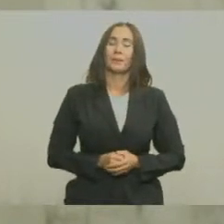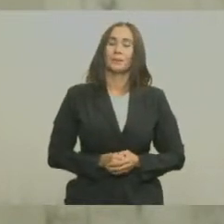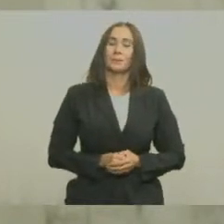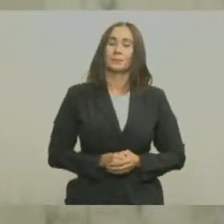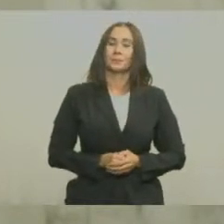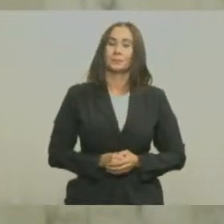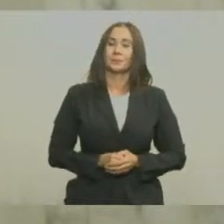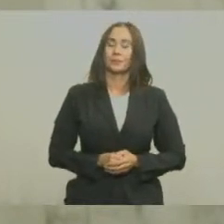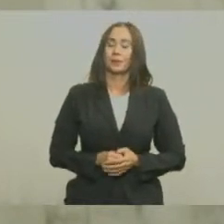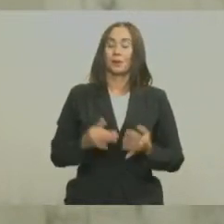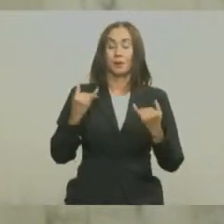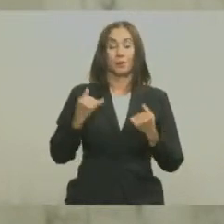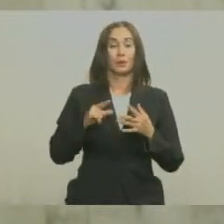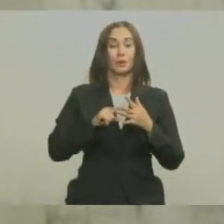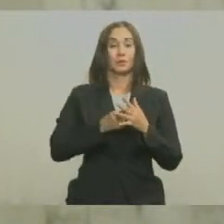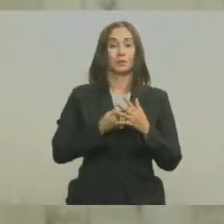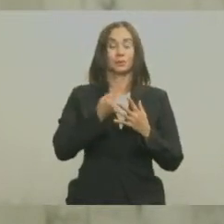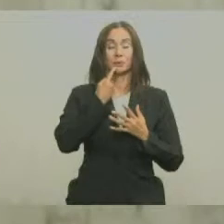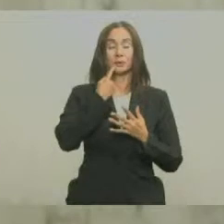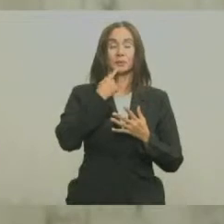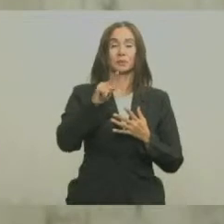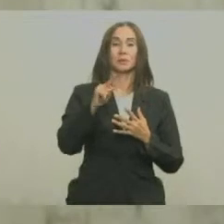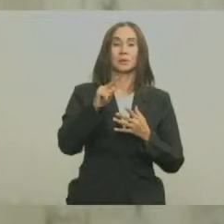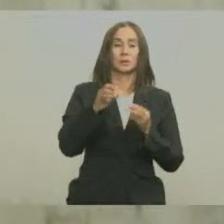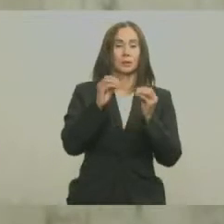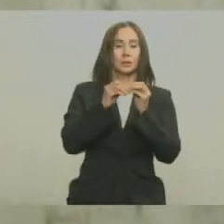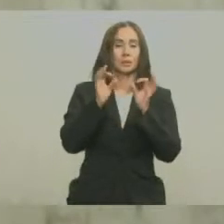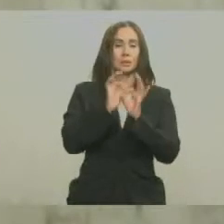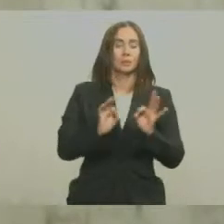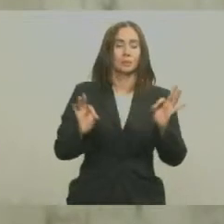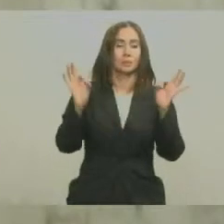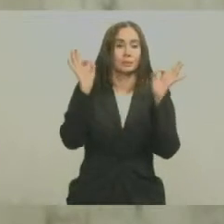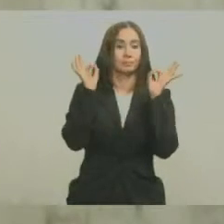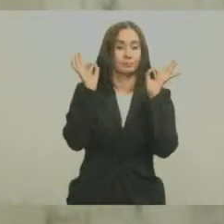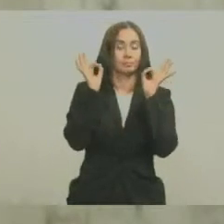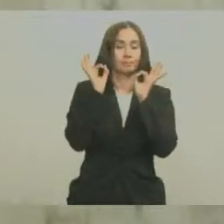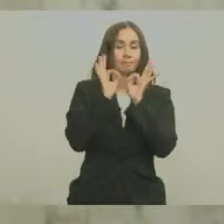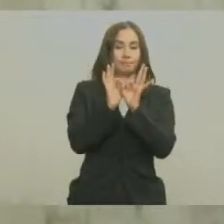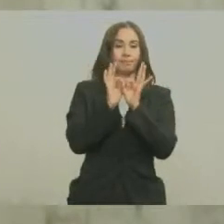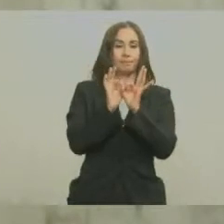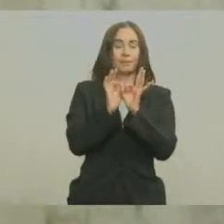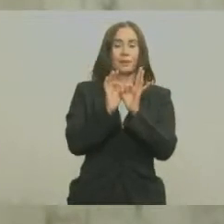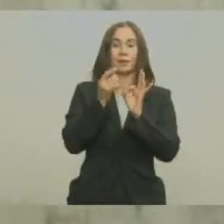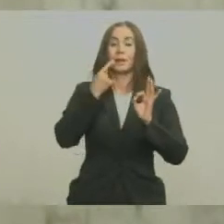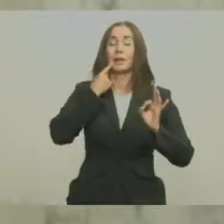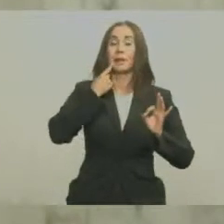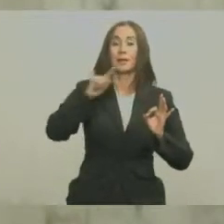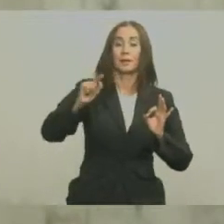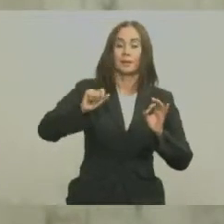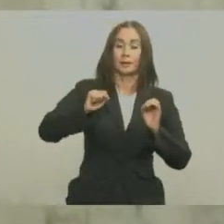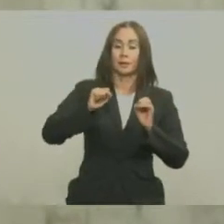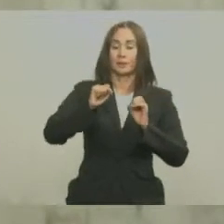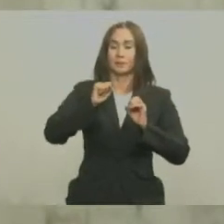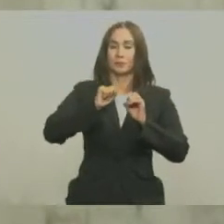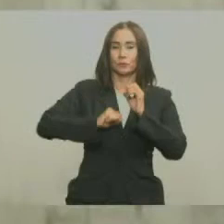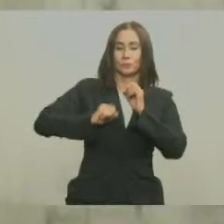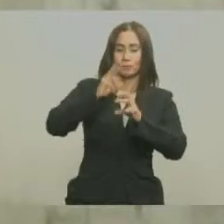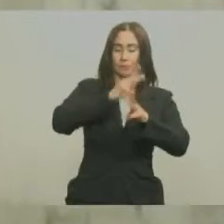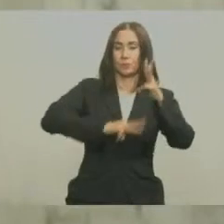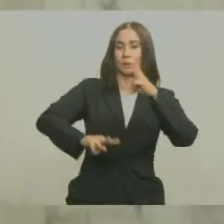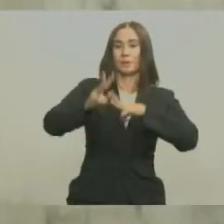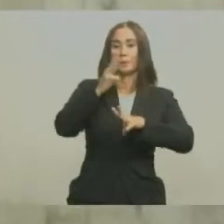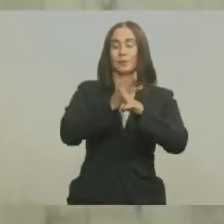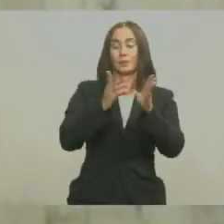Inicio mencionando el más trascendental de todos los instrumentos, la Declaración Universal de Derechos Humanos